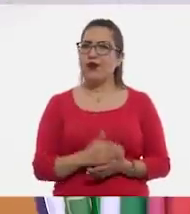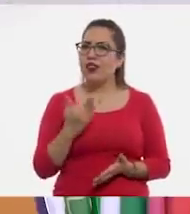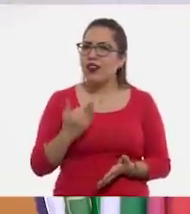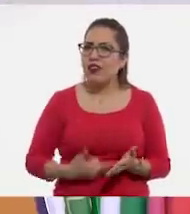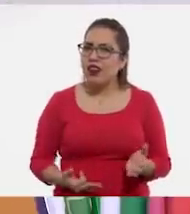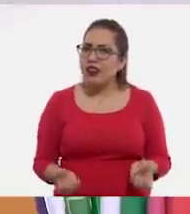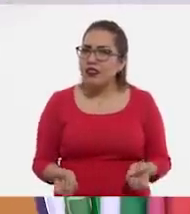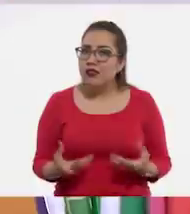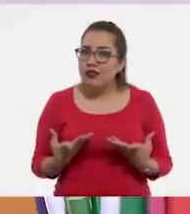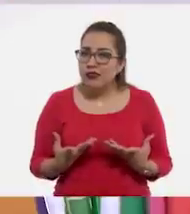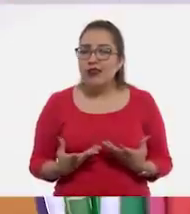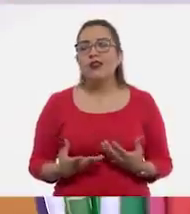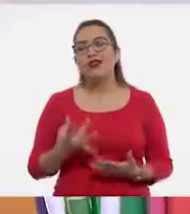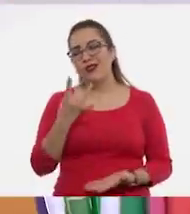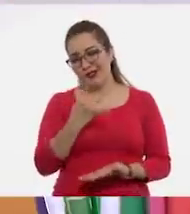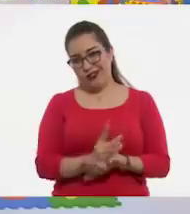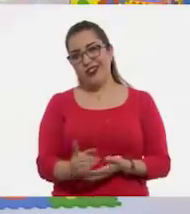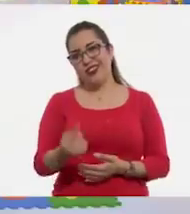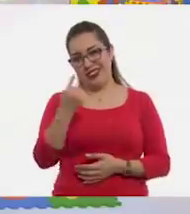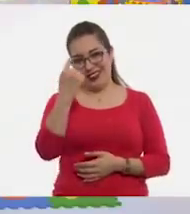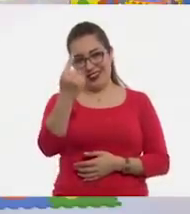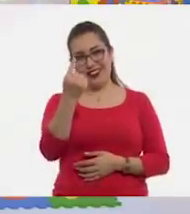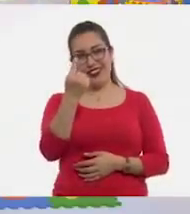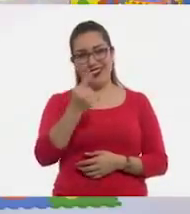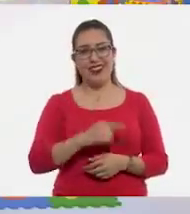faltan? Solamente una.